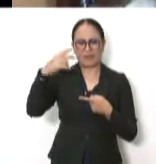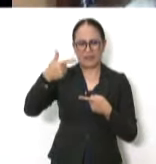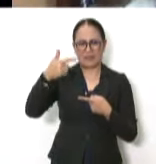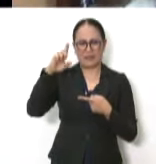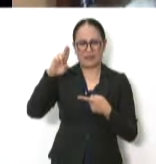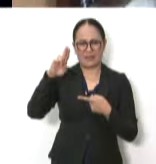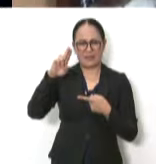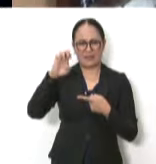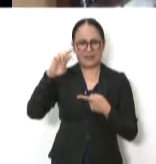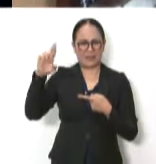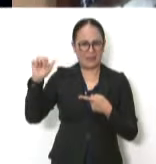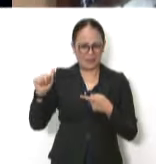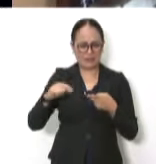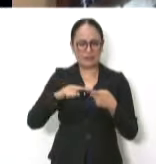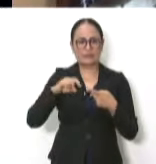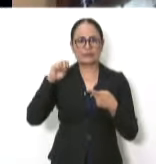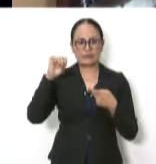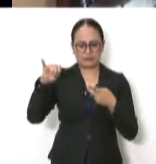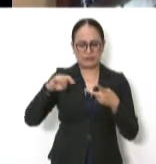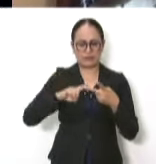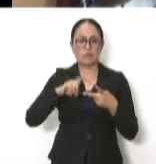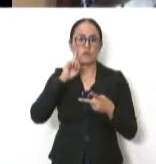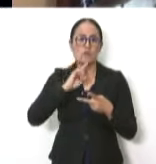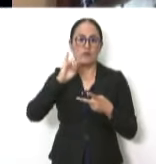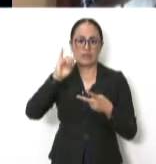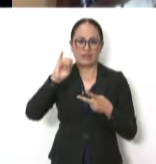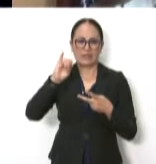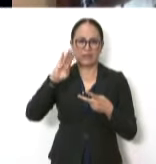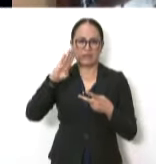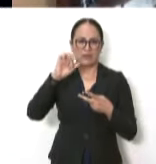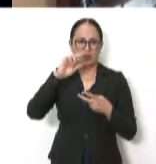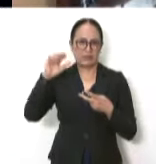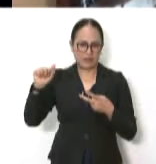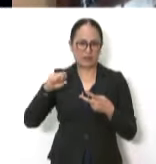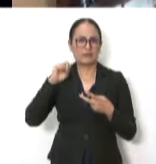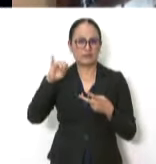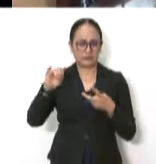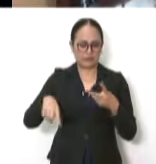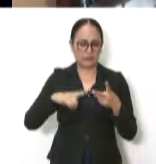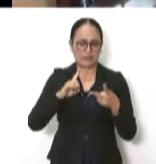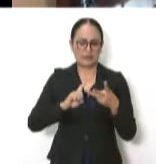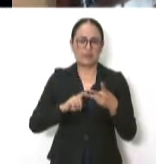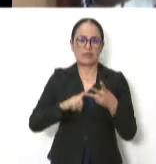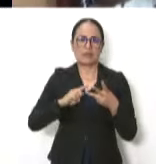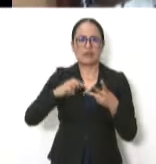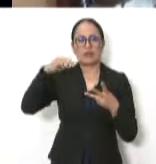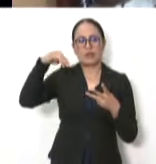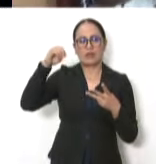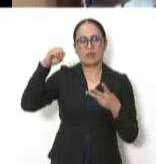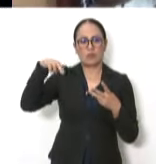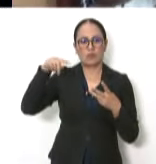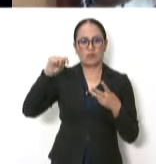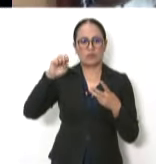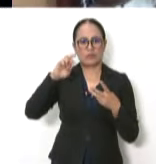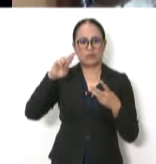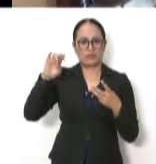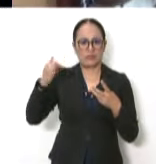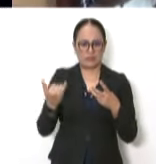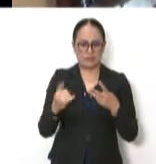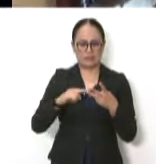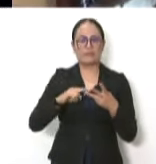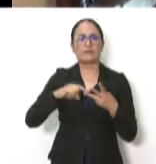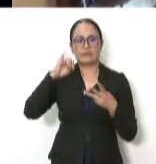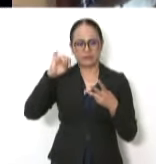favor. Comisionada Ibarra. A favor. Comisionado Monterrey. A favor. Comisionada